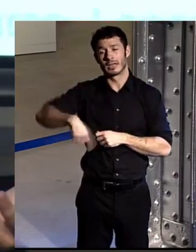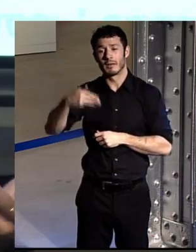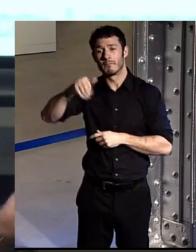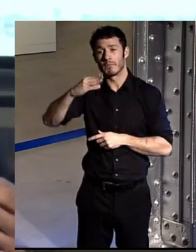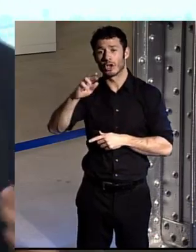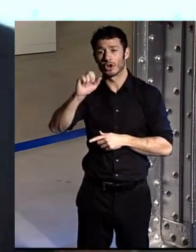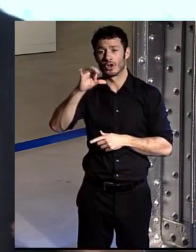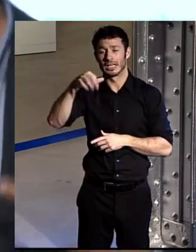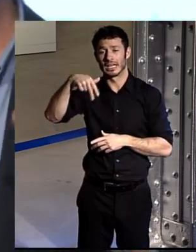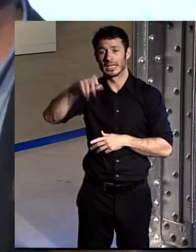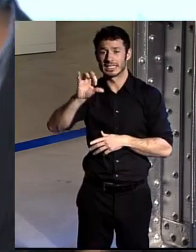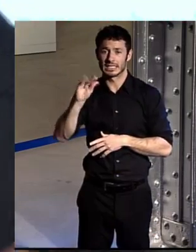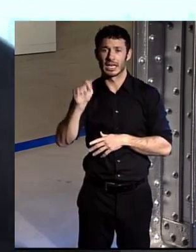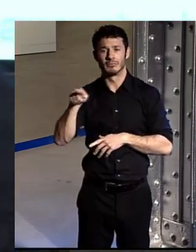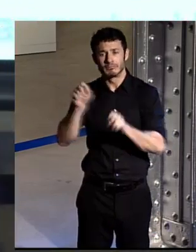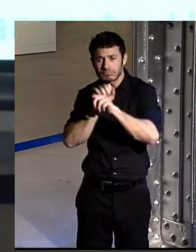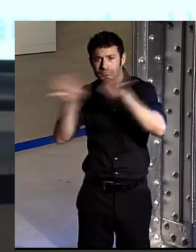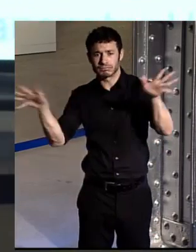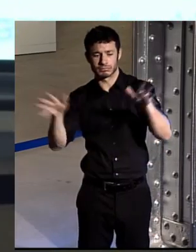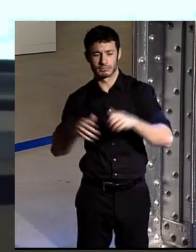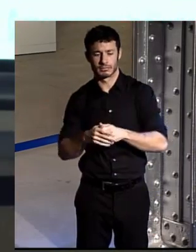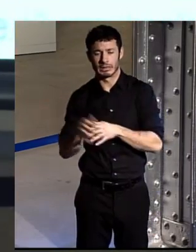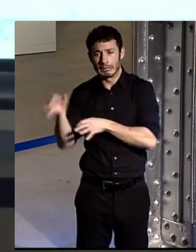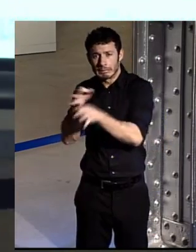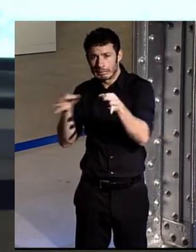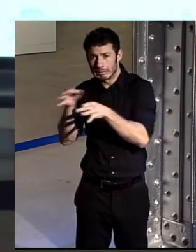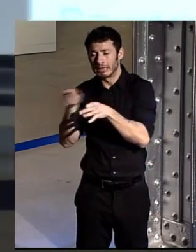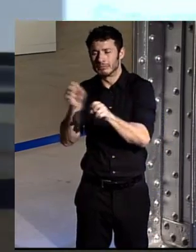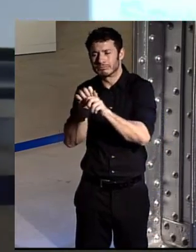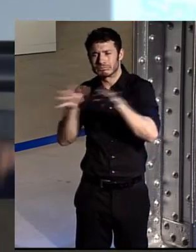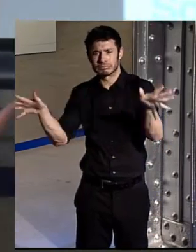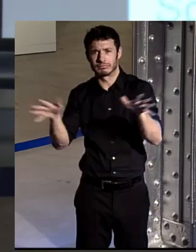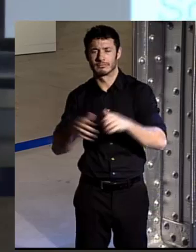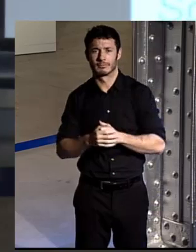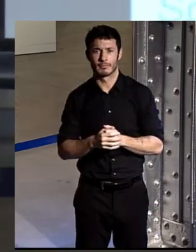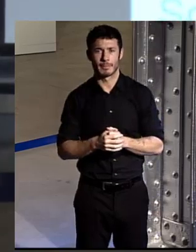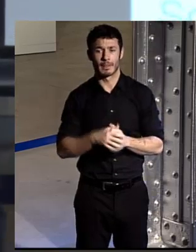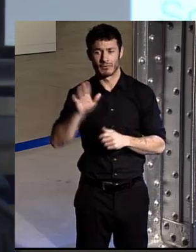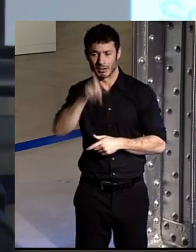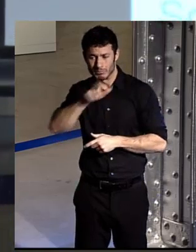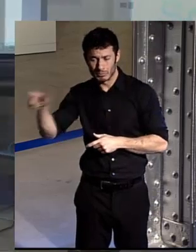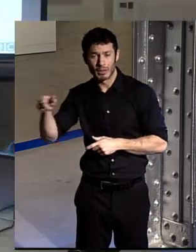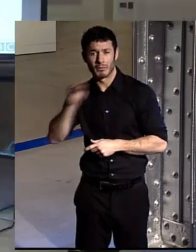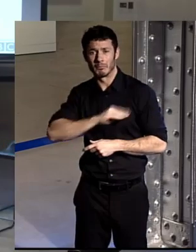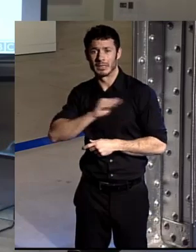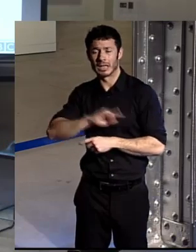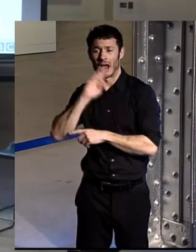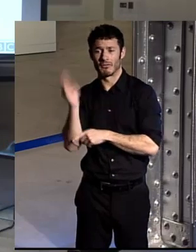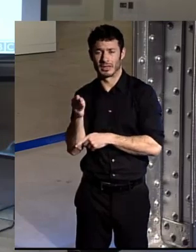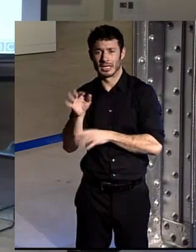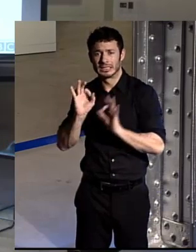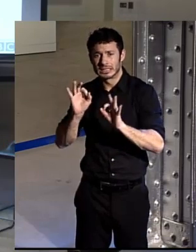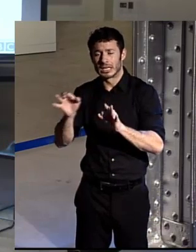en el 2013 donde ya hay un brote más importante que afecta a gran número de la población en toda la zona de la Polinesia francesa.